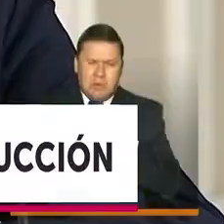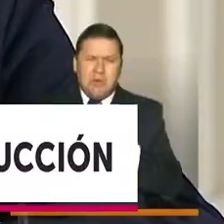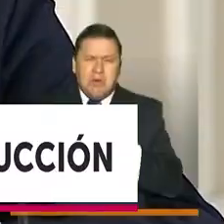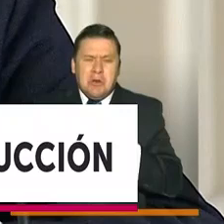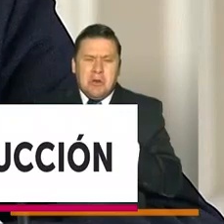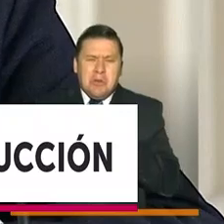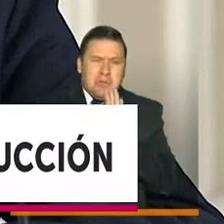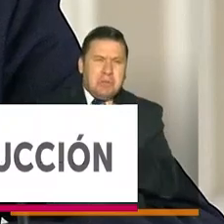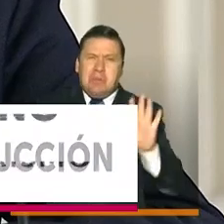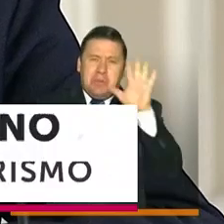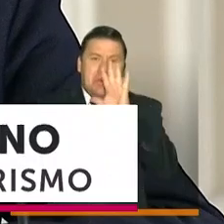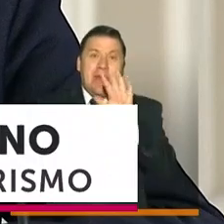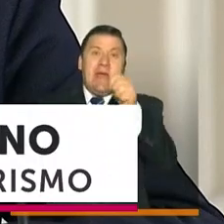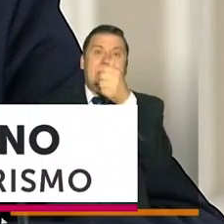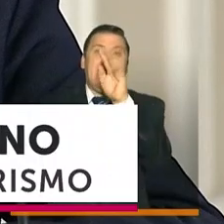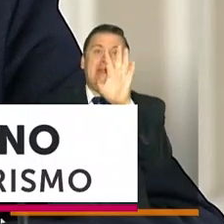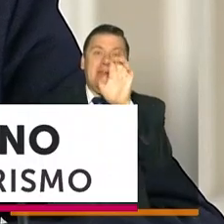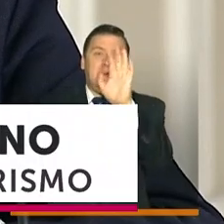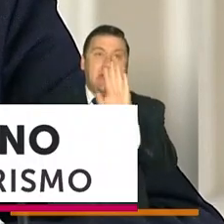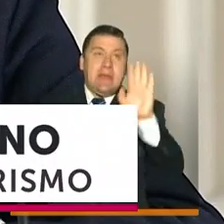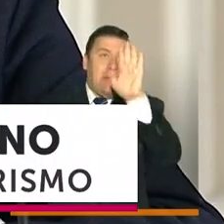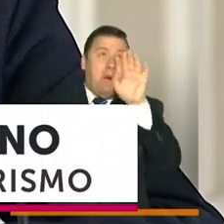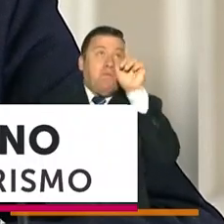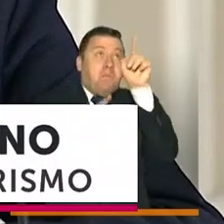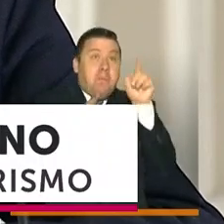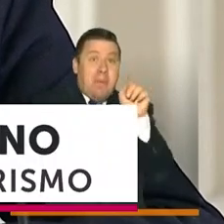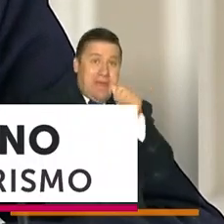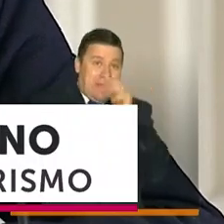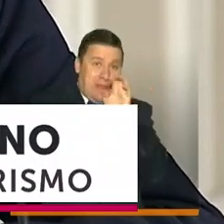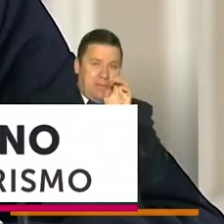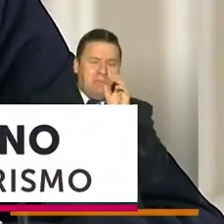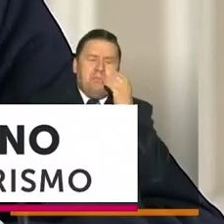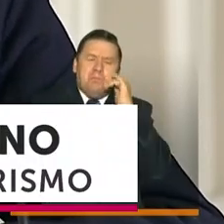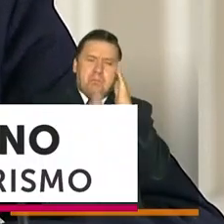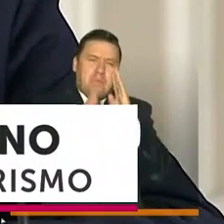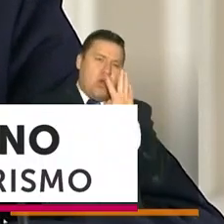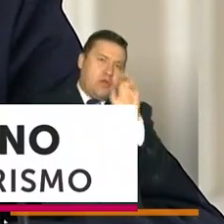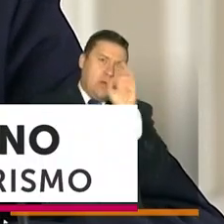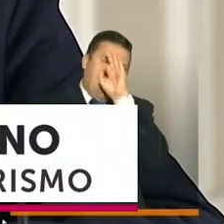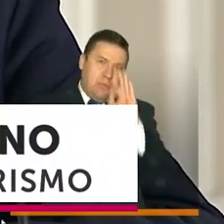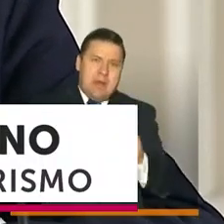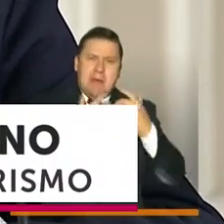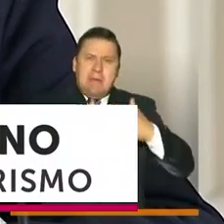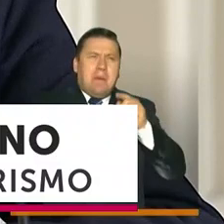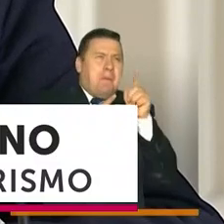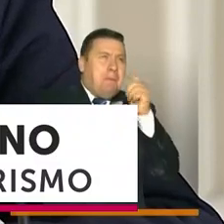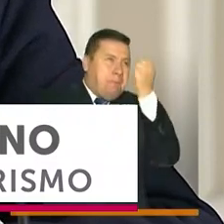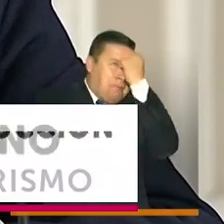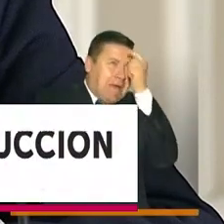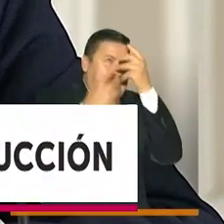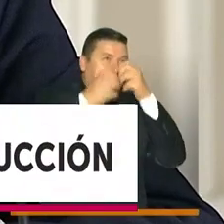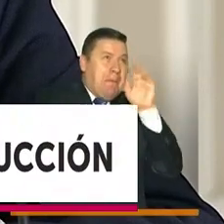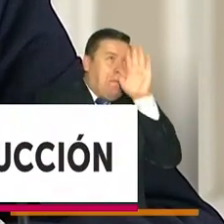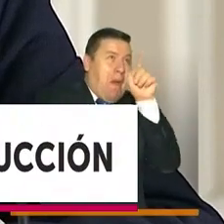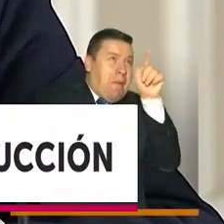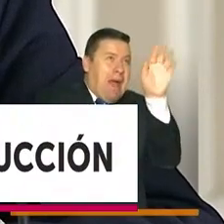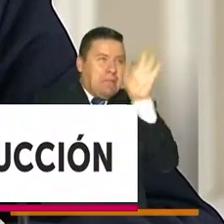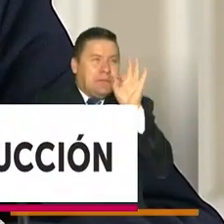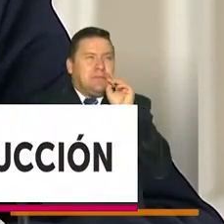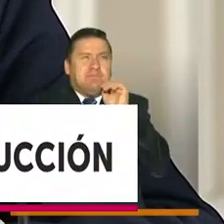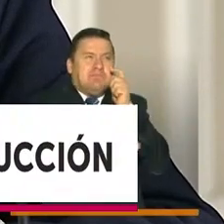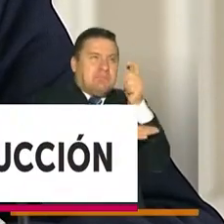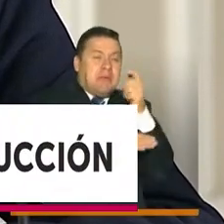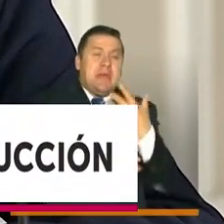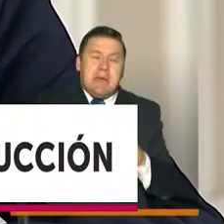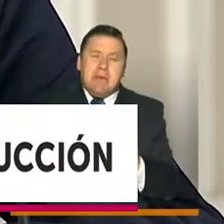ser 19 departamentos del país en donde se concentra el 80% de la industria colombiana, encontramos ya más o